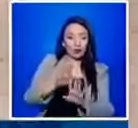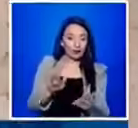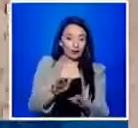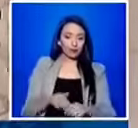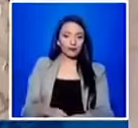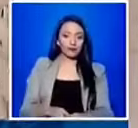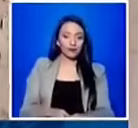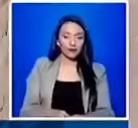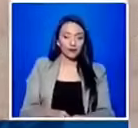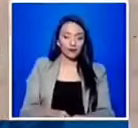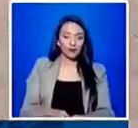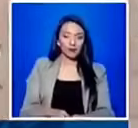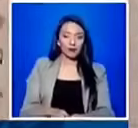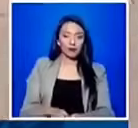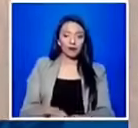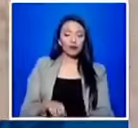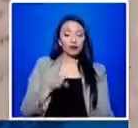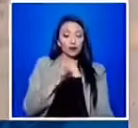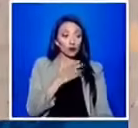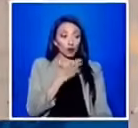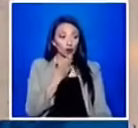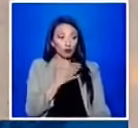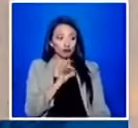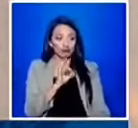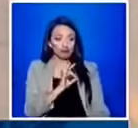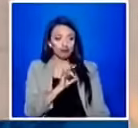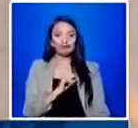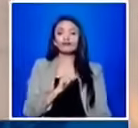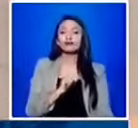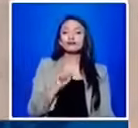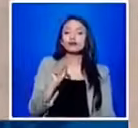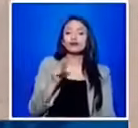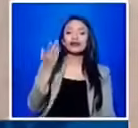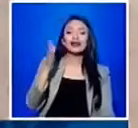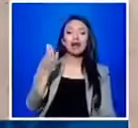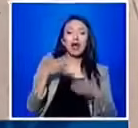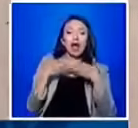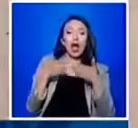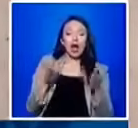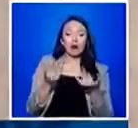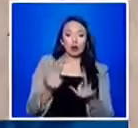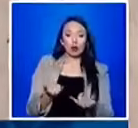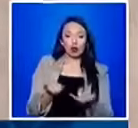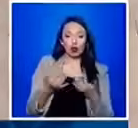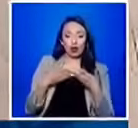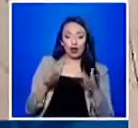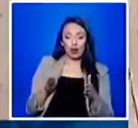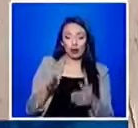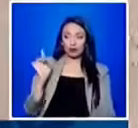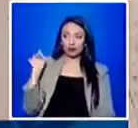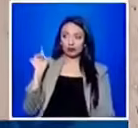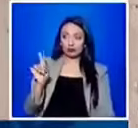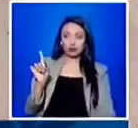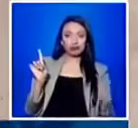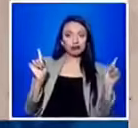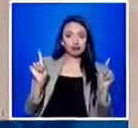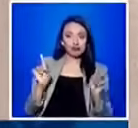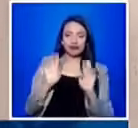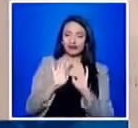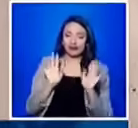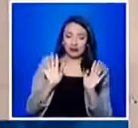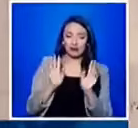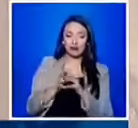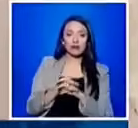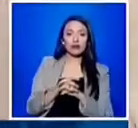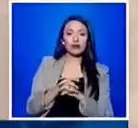afectada. Muy bien, esto se va a habilitar ya el tránsito tanto en sentido oriente-occidente en los próximos minutos.